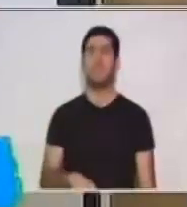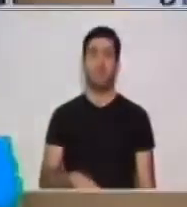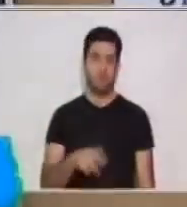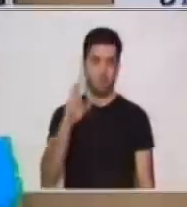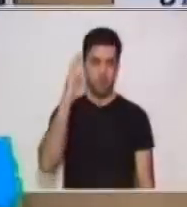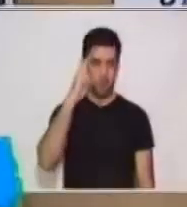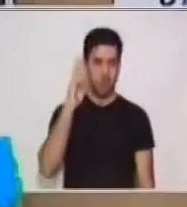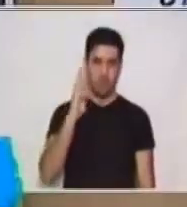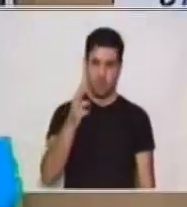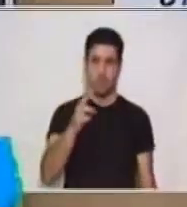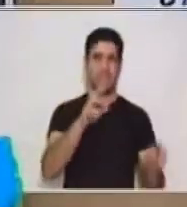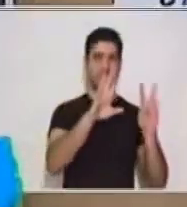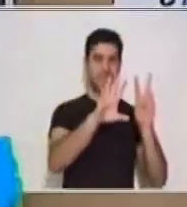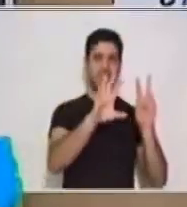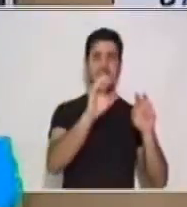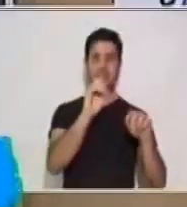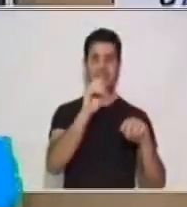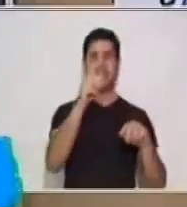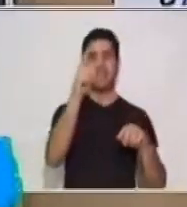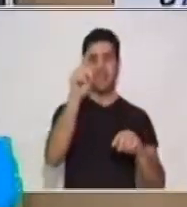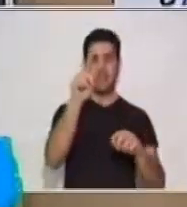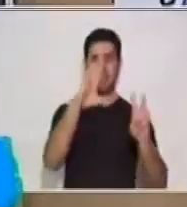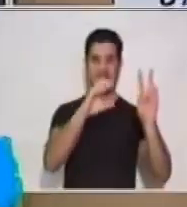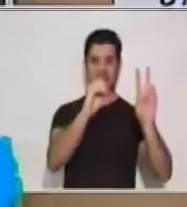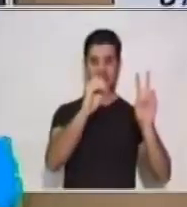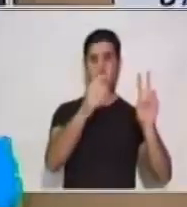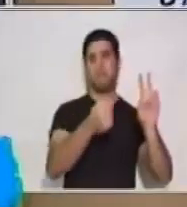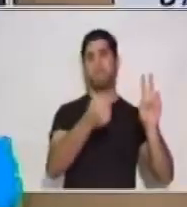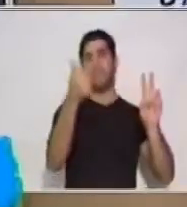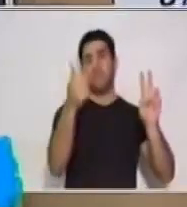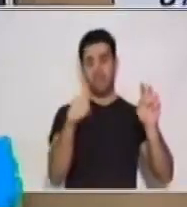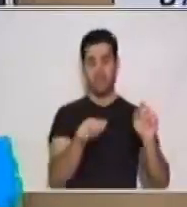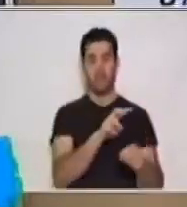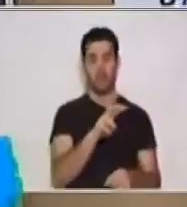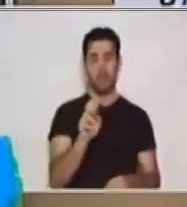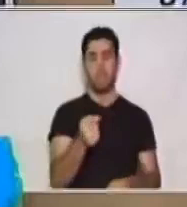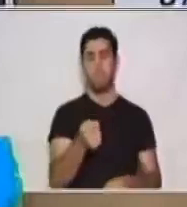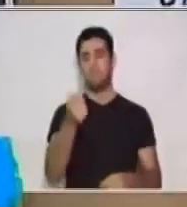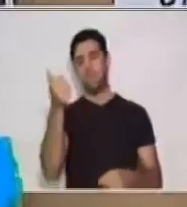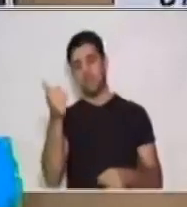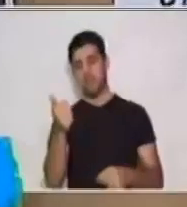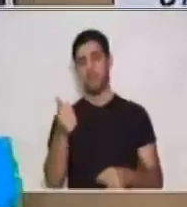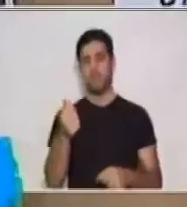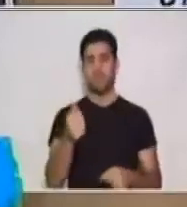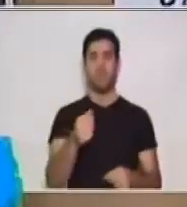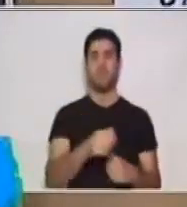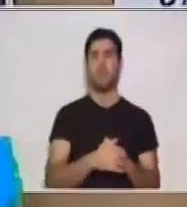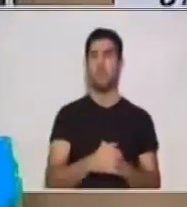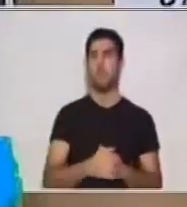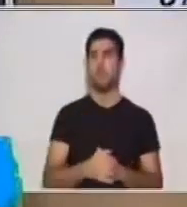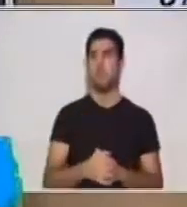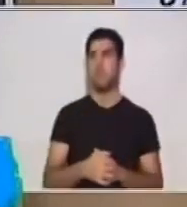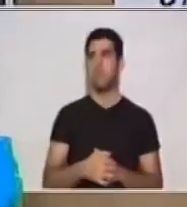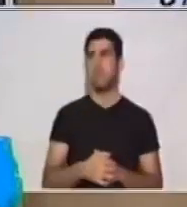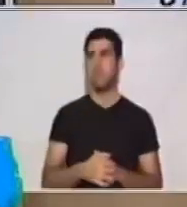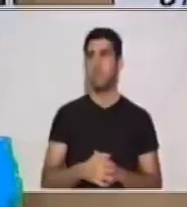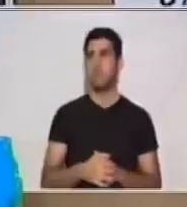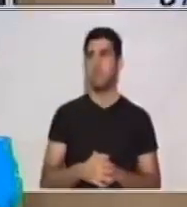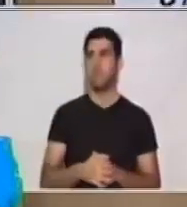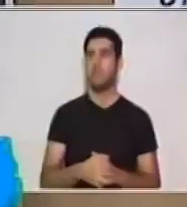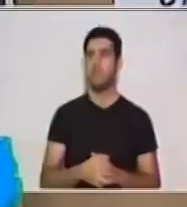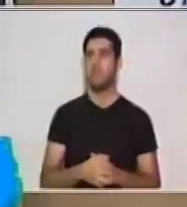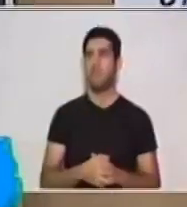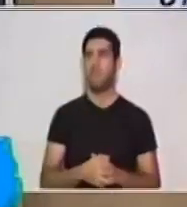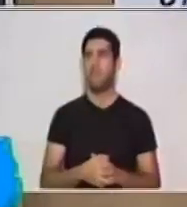al numerador y al denominador de mi fracción y eso me va a quedar que 7 es a 20, ¿verdad? O puedo decir